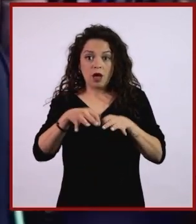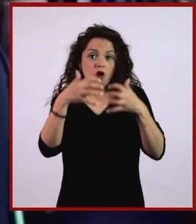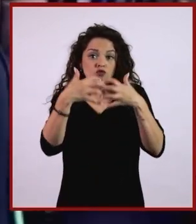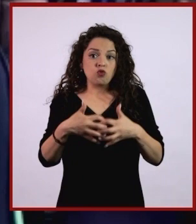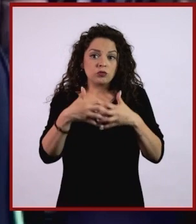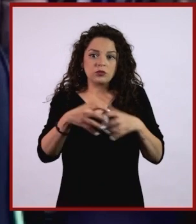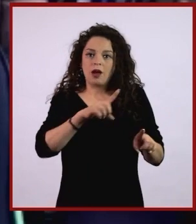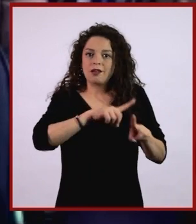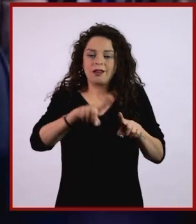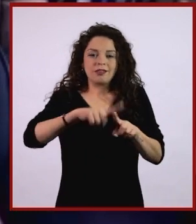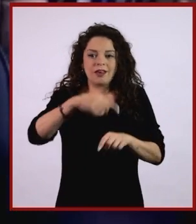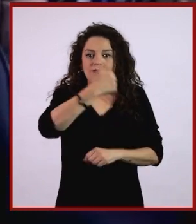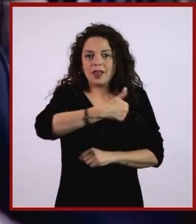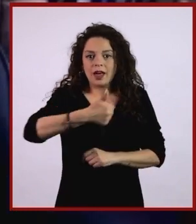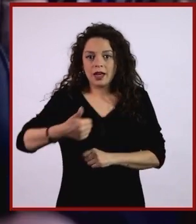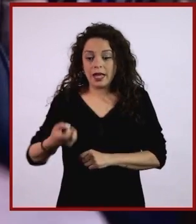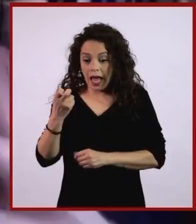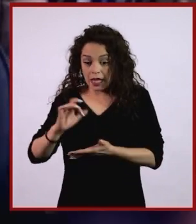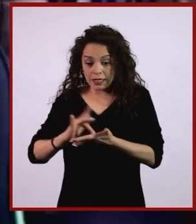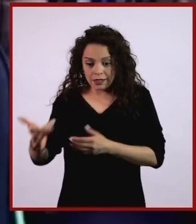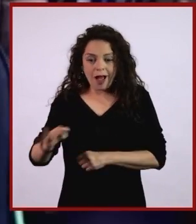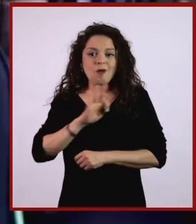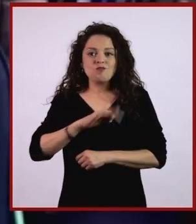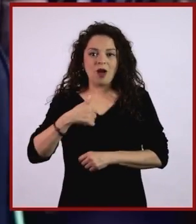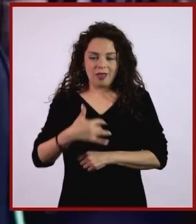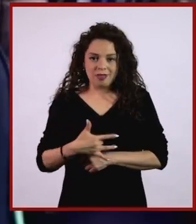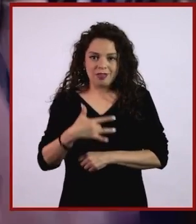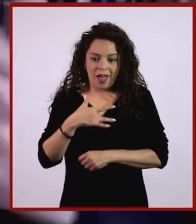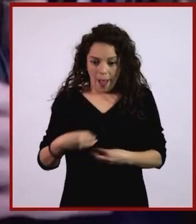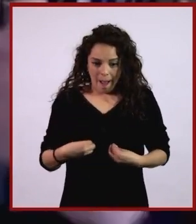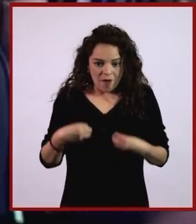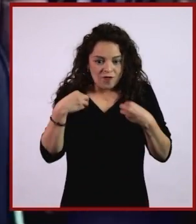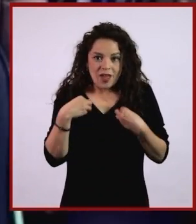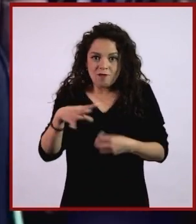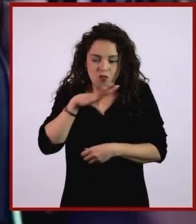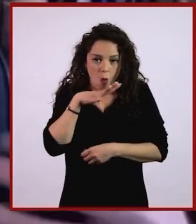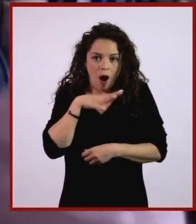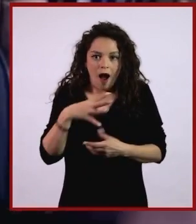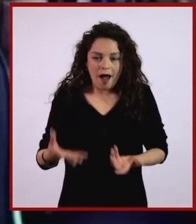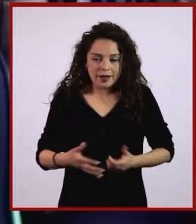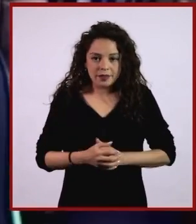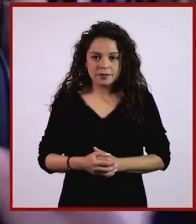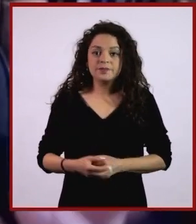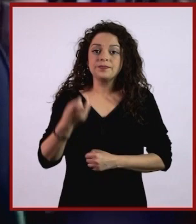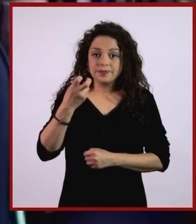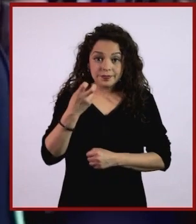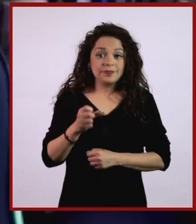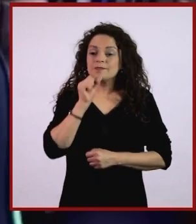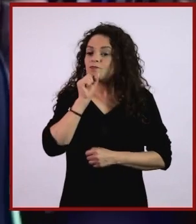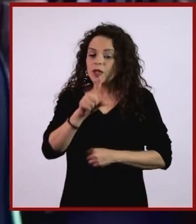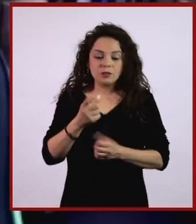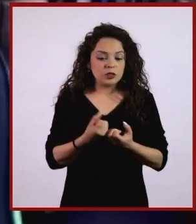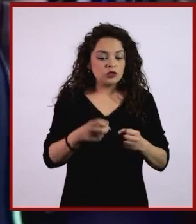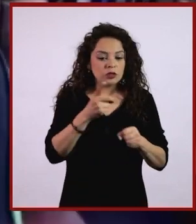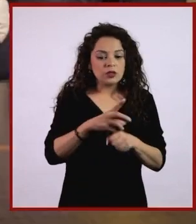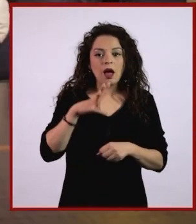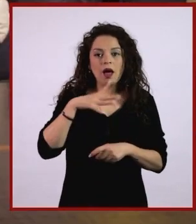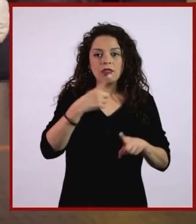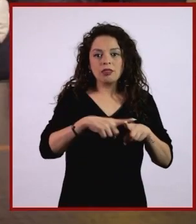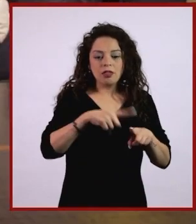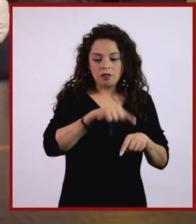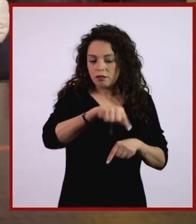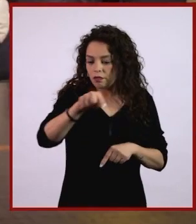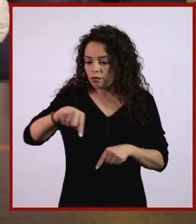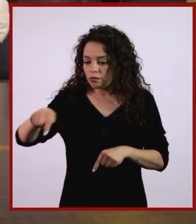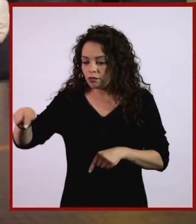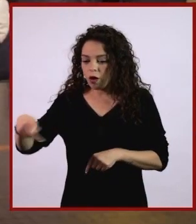uno, funciones diferentes, y esas funciones nos permiten mantener vivos. Entonces, Durkheim lo que decía es que en la sociedad había como diferentes órganos que realizaban